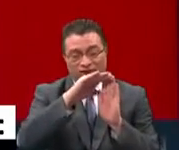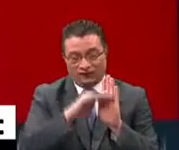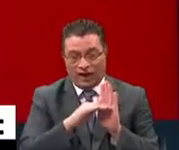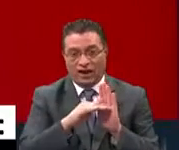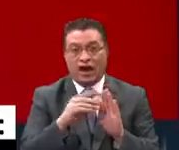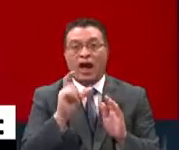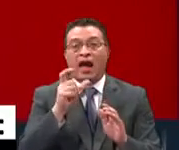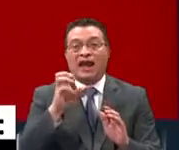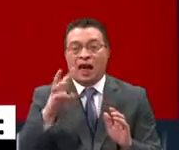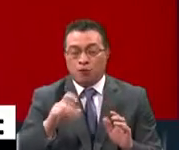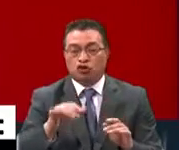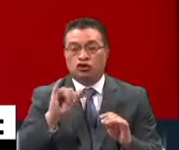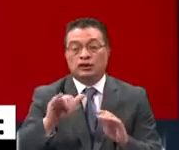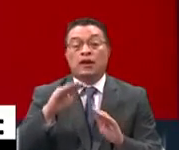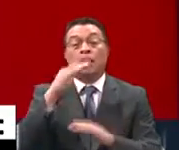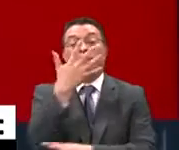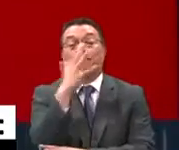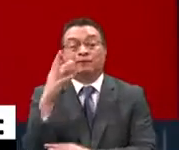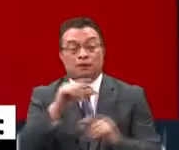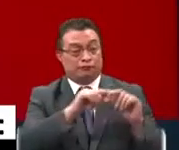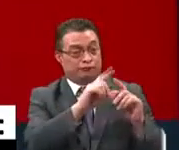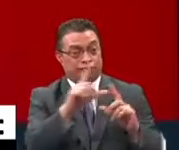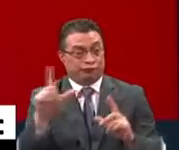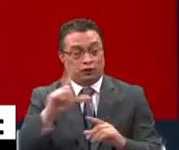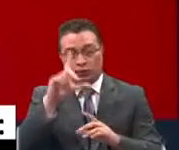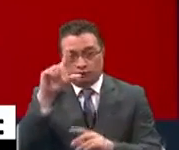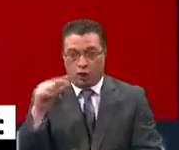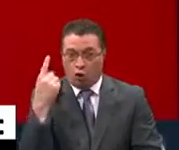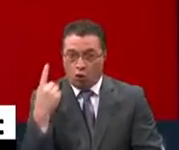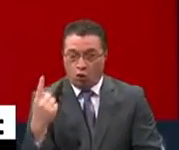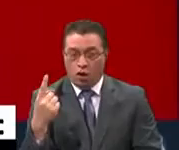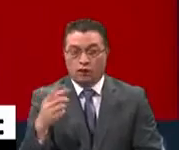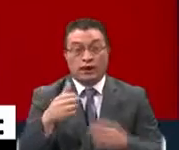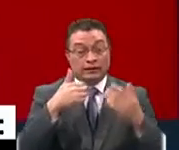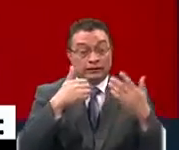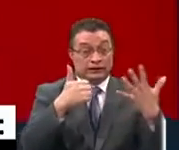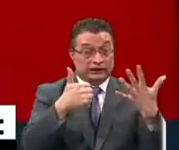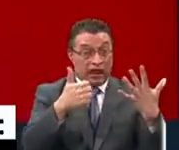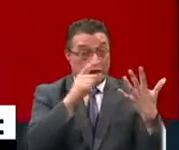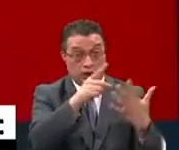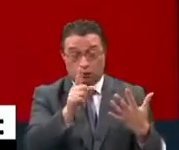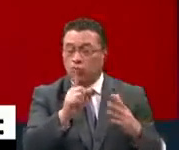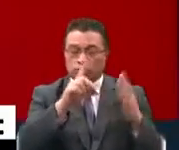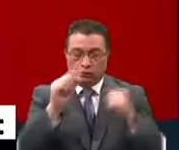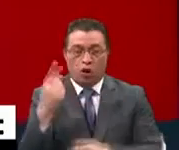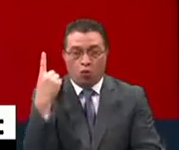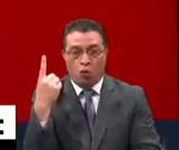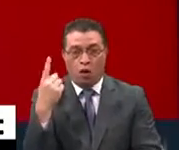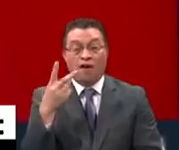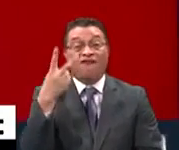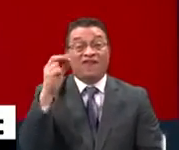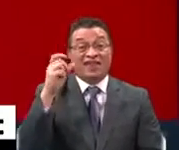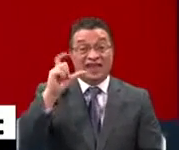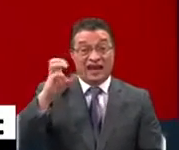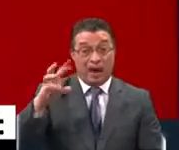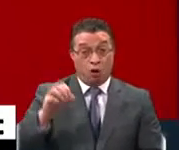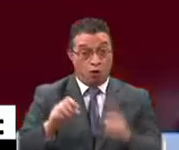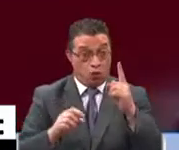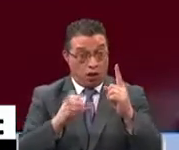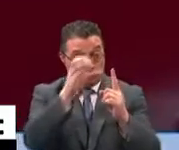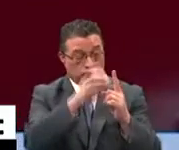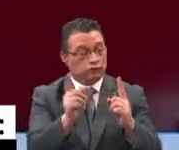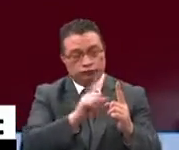de gramaje y bajar la cantidad de plantas, vuelvo a señalar, de 6 a 1, ¿no es cierto? Y el gramaje tengo entendido que de 20 gramos por